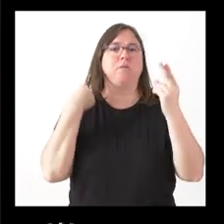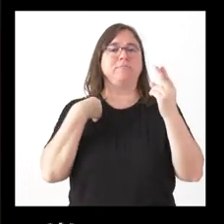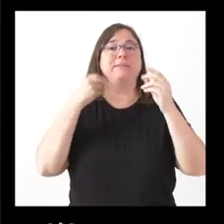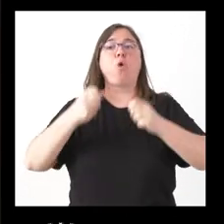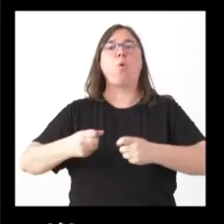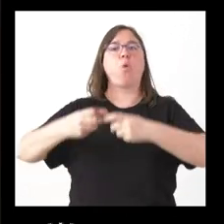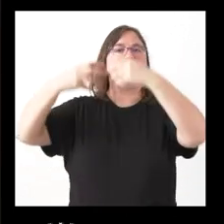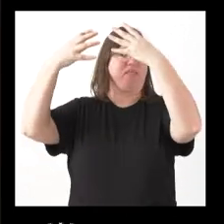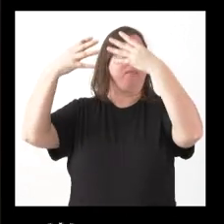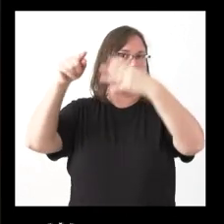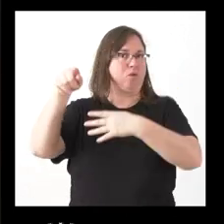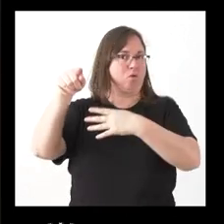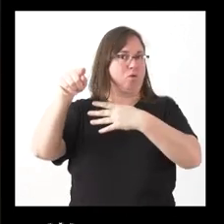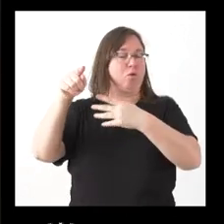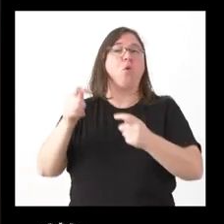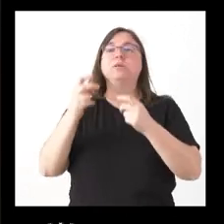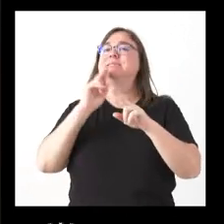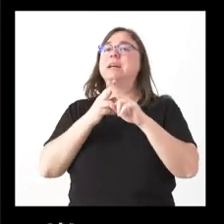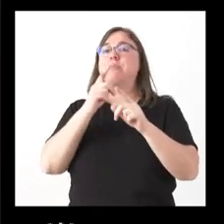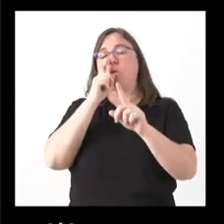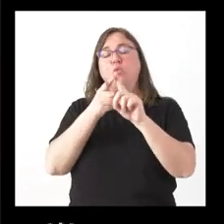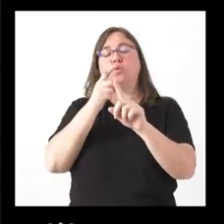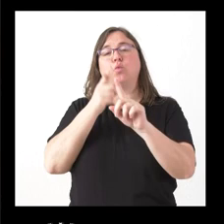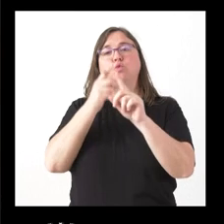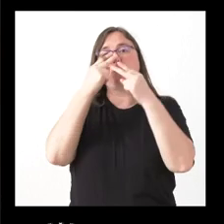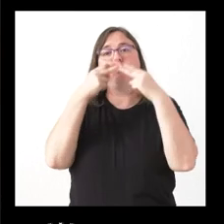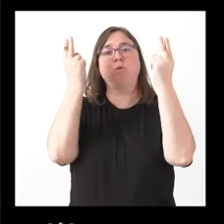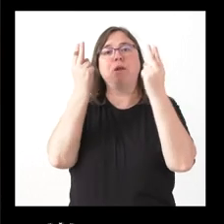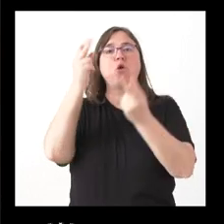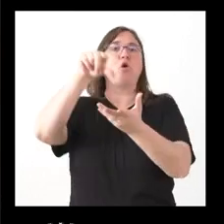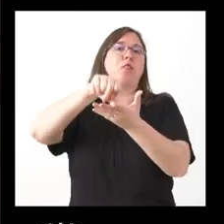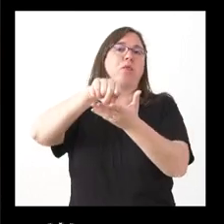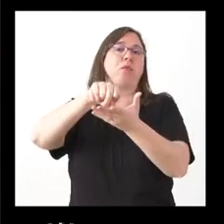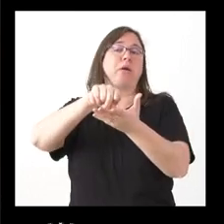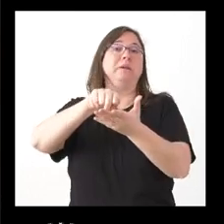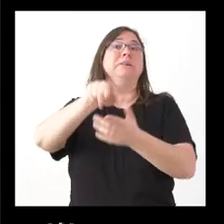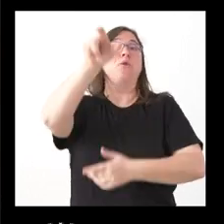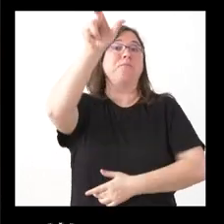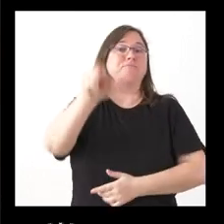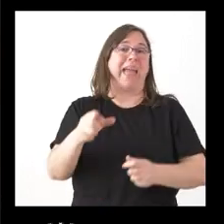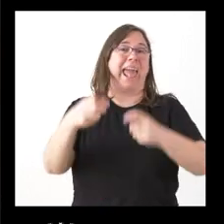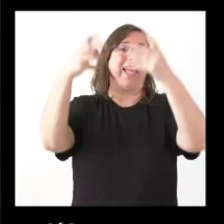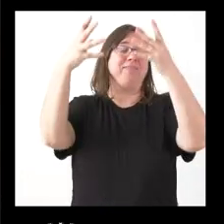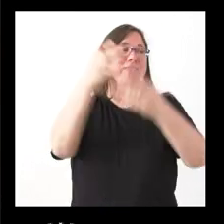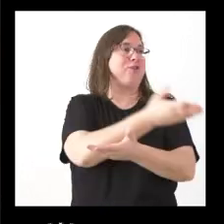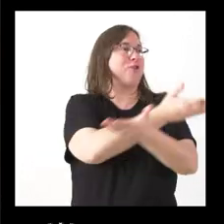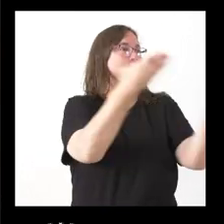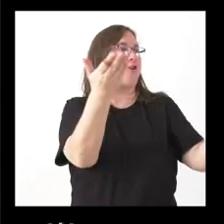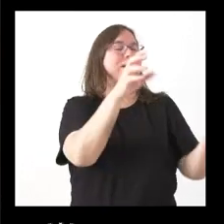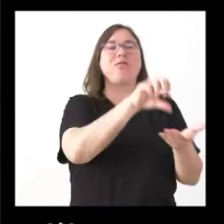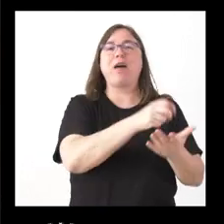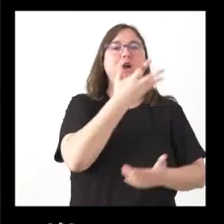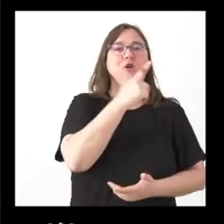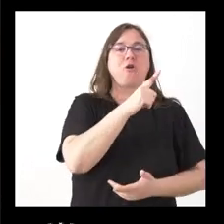edificio del obispado que fue entregar al uso Público de la ciudad una parte de un edificio desconocido para la ciudad y creo que fue una acción muy generosa